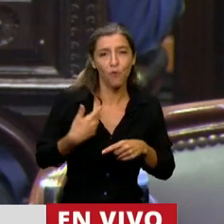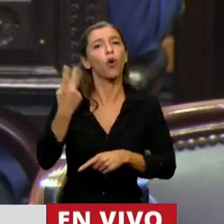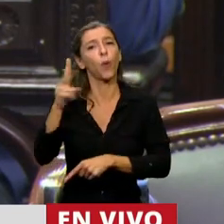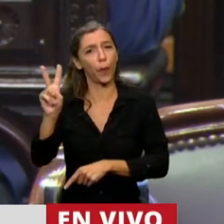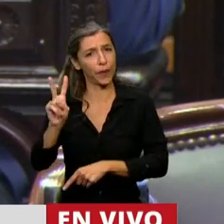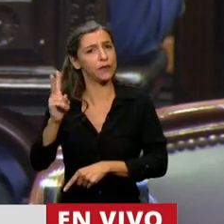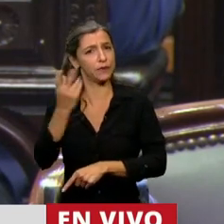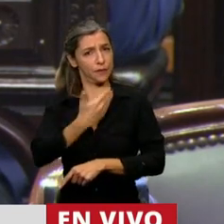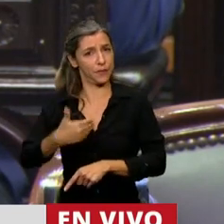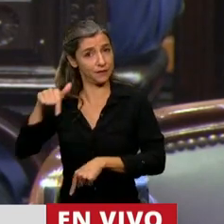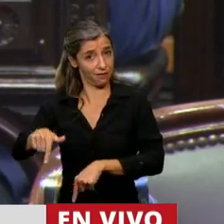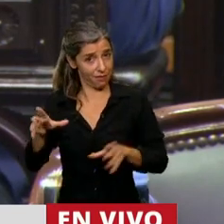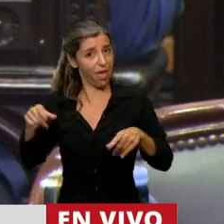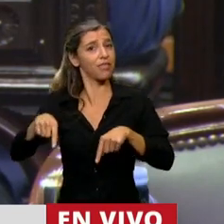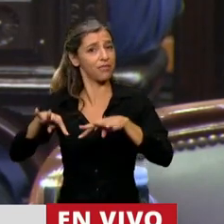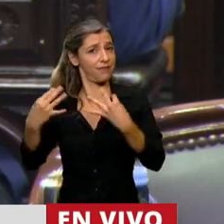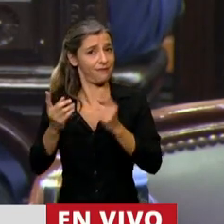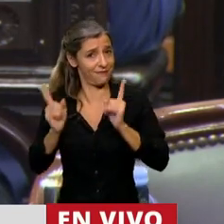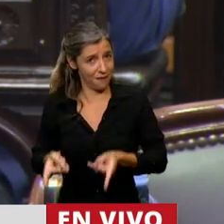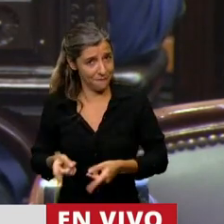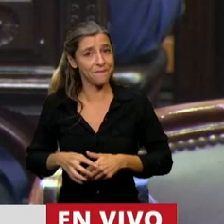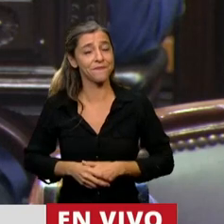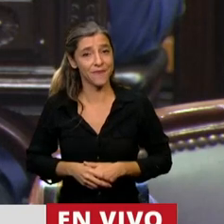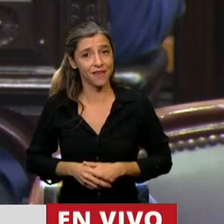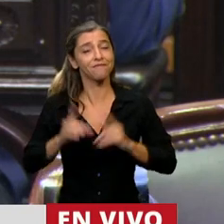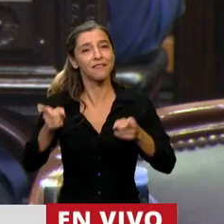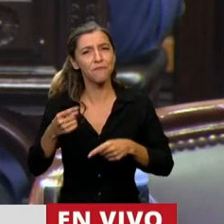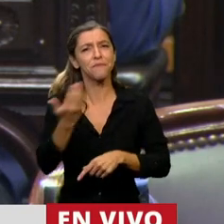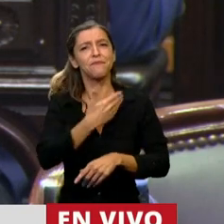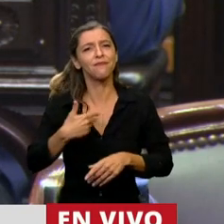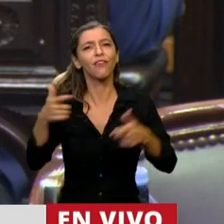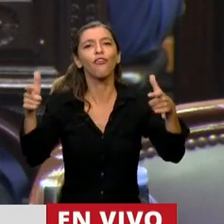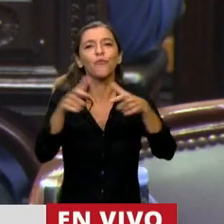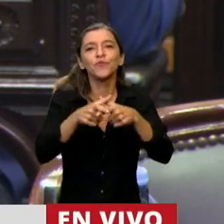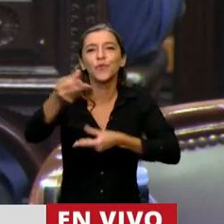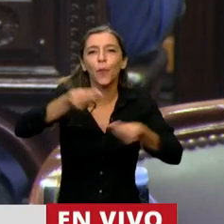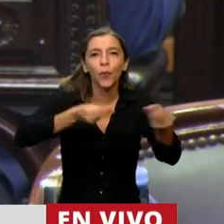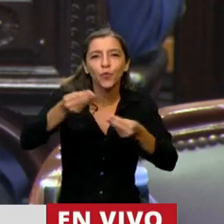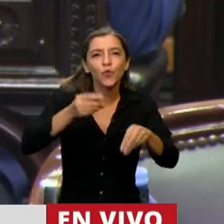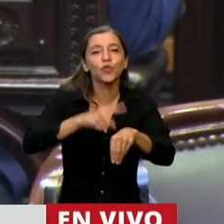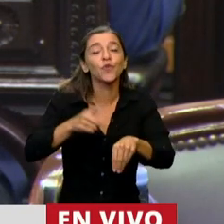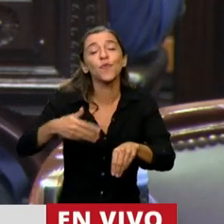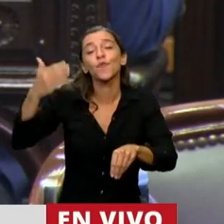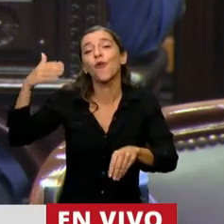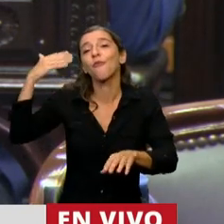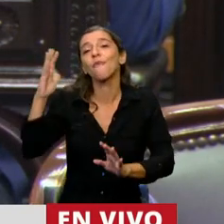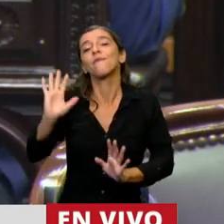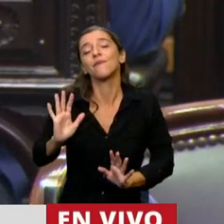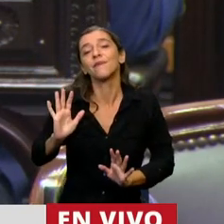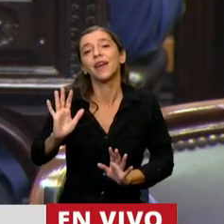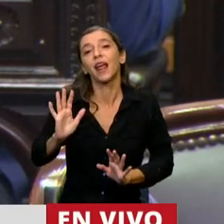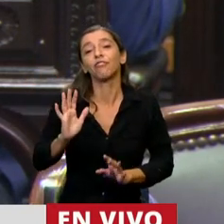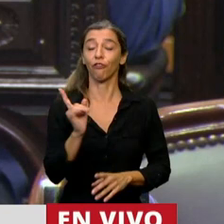también, fue presidente de la Comisión de Presupuesto, eran los tiempos en que cuando